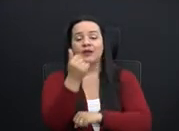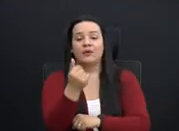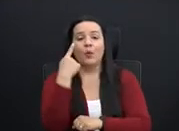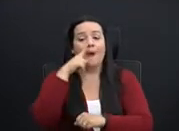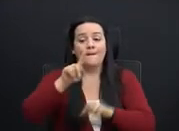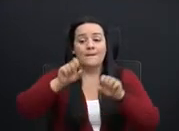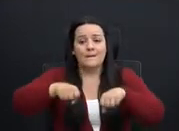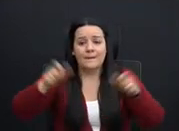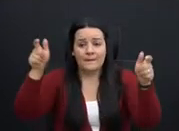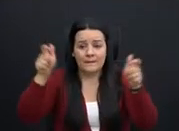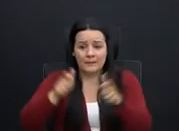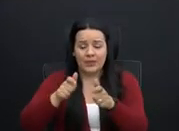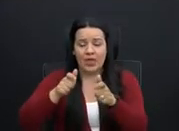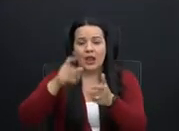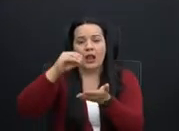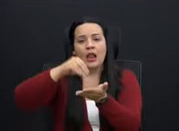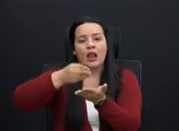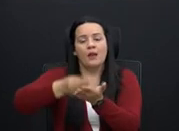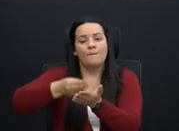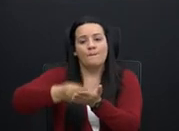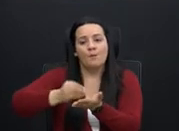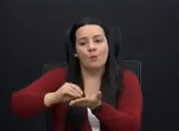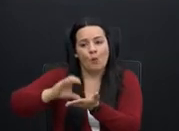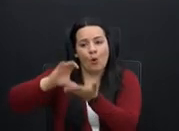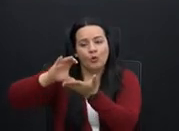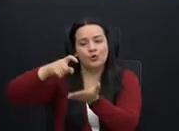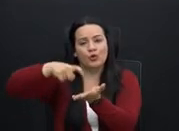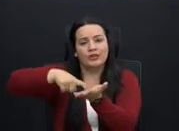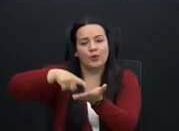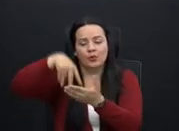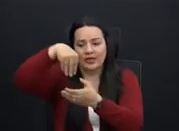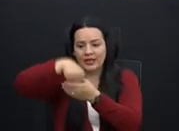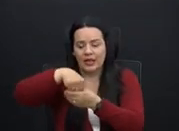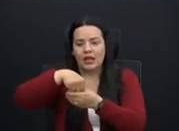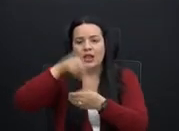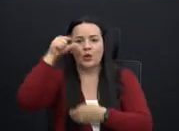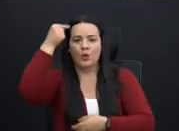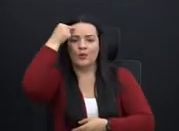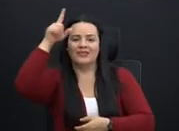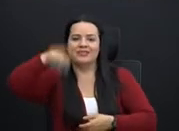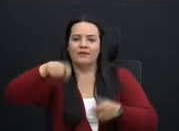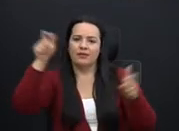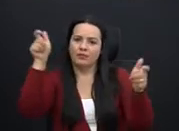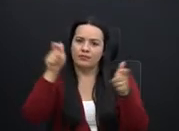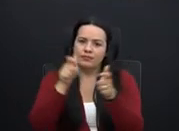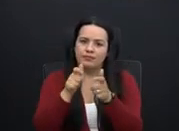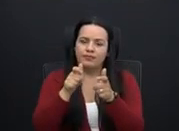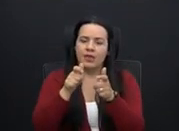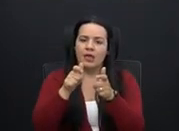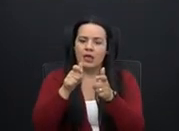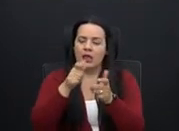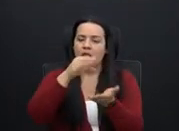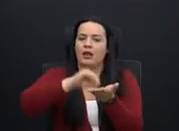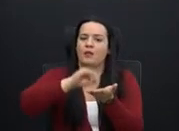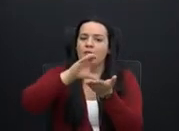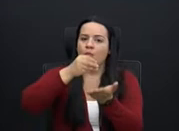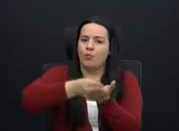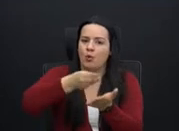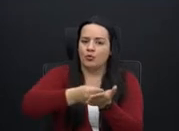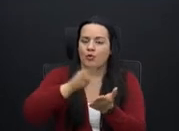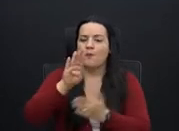el monto de deuda interna, el Poder Ejecutivo deberá disminuir el monto de la emisión de bonos de